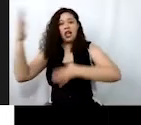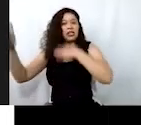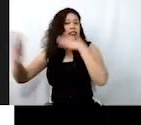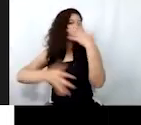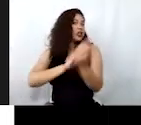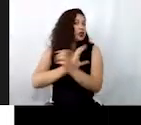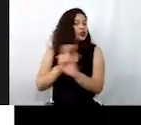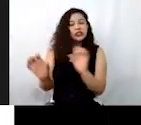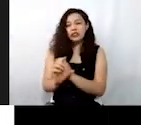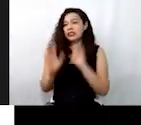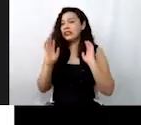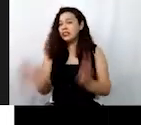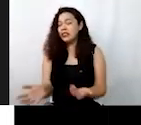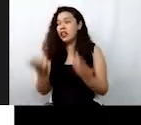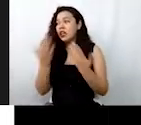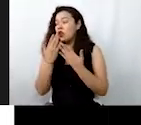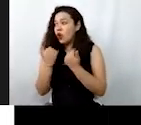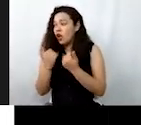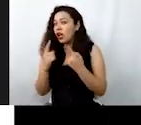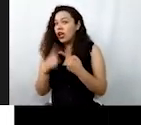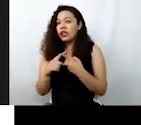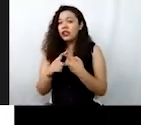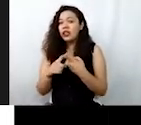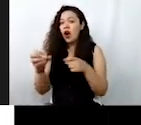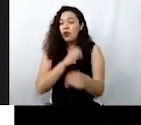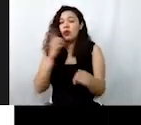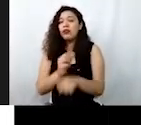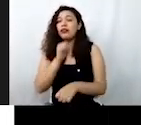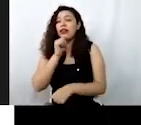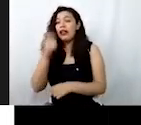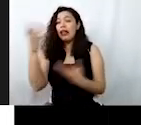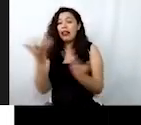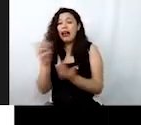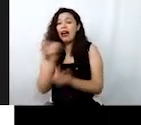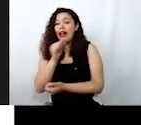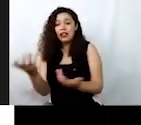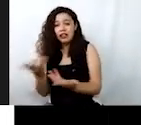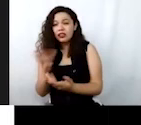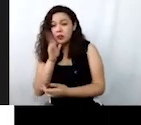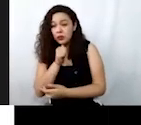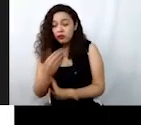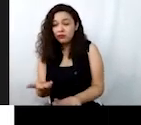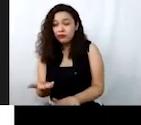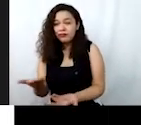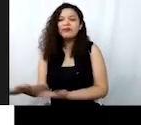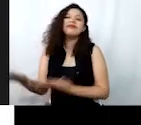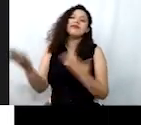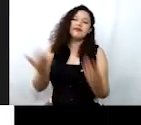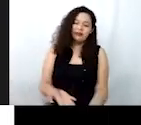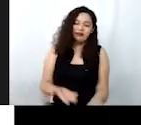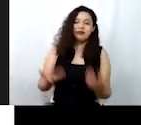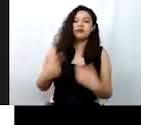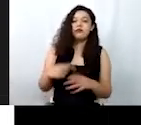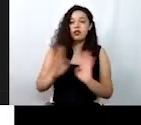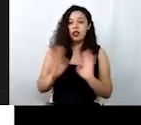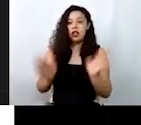ya no haya nada de oportunidad para hacerlo. Entonces, con esto sí